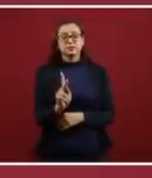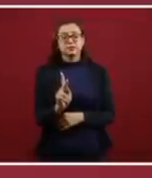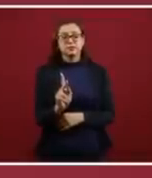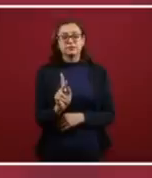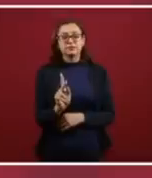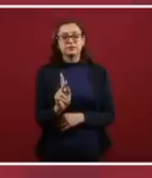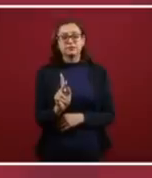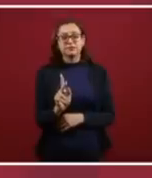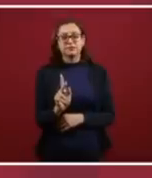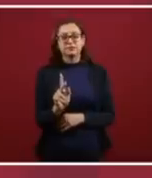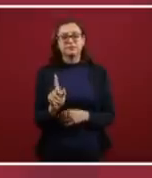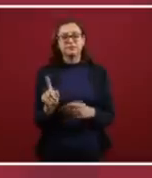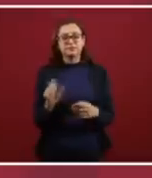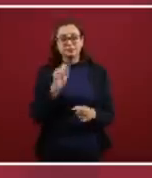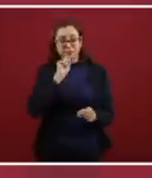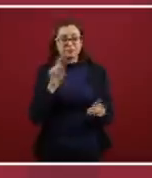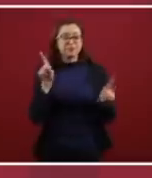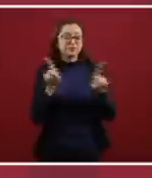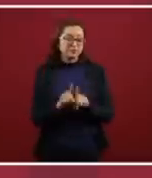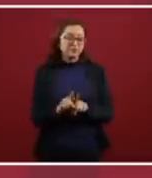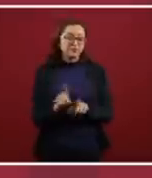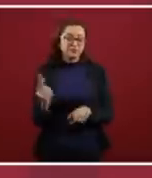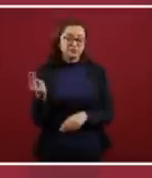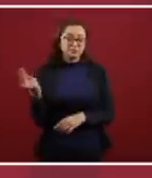requiere también, y eso